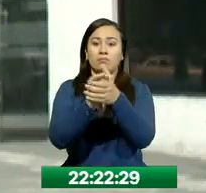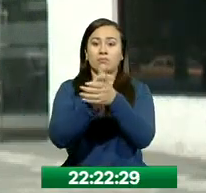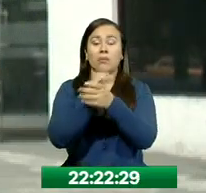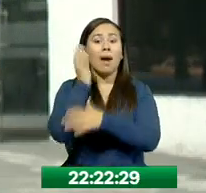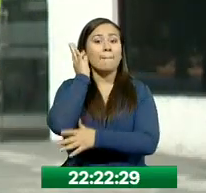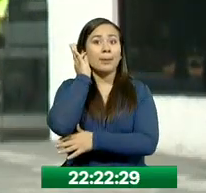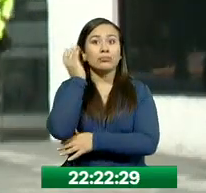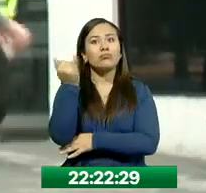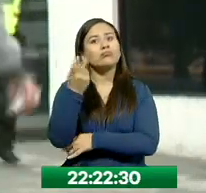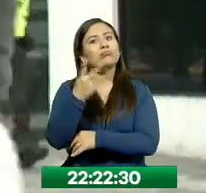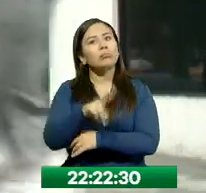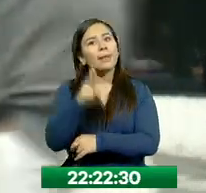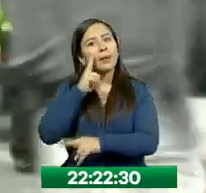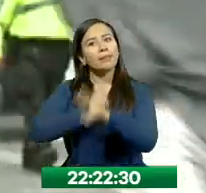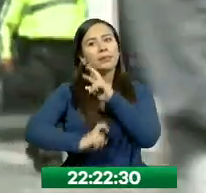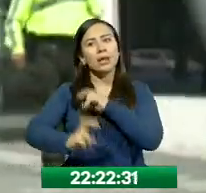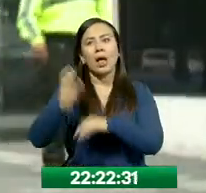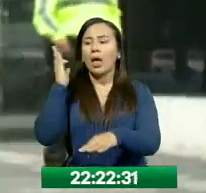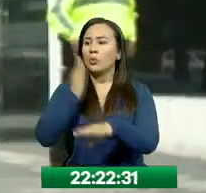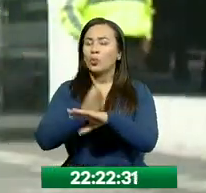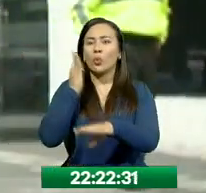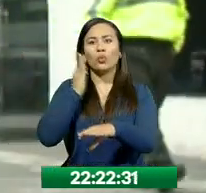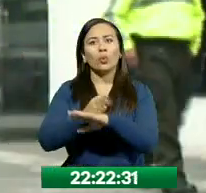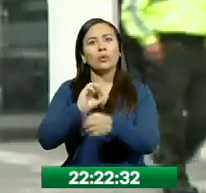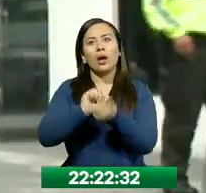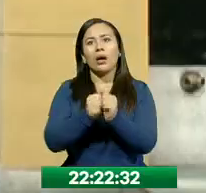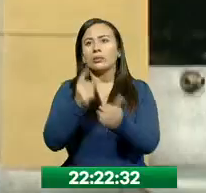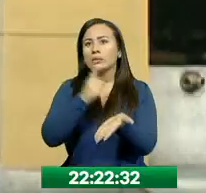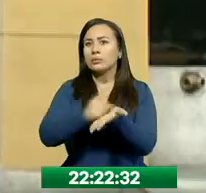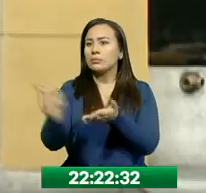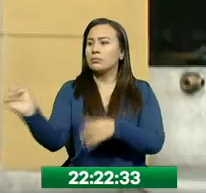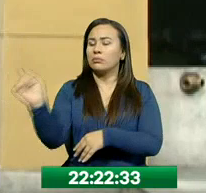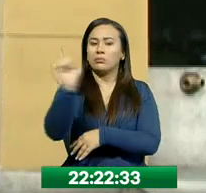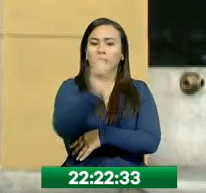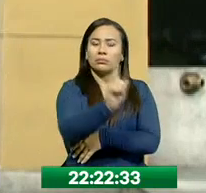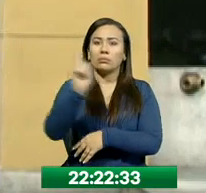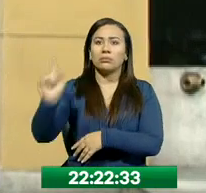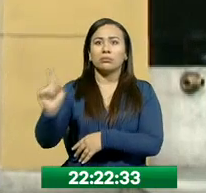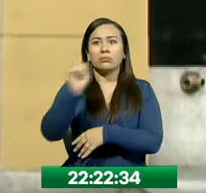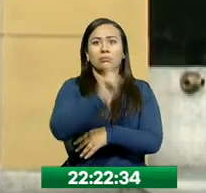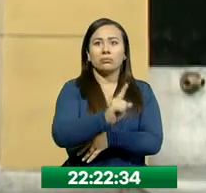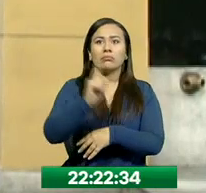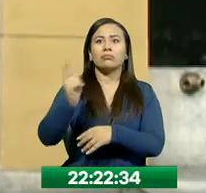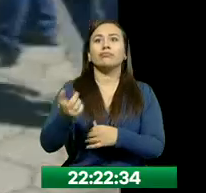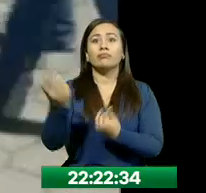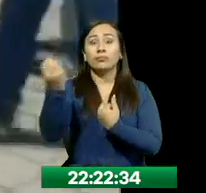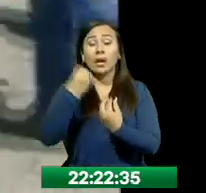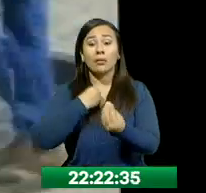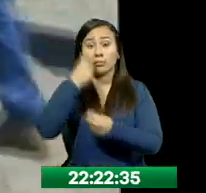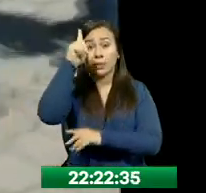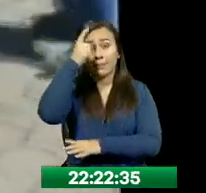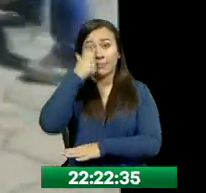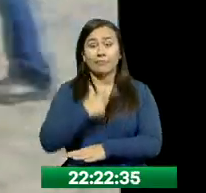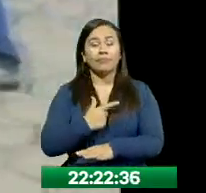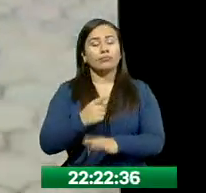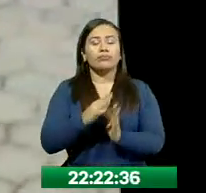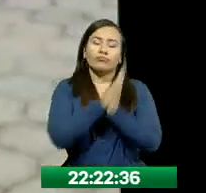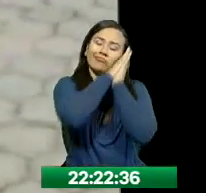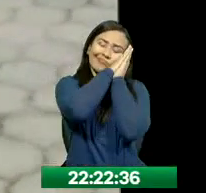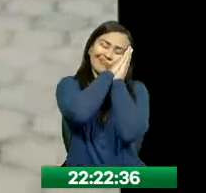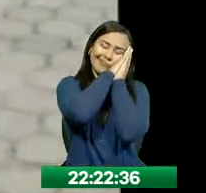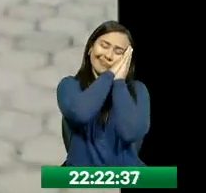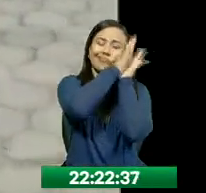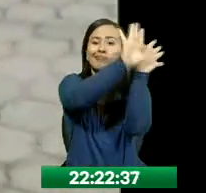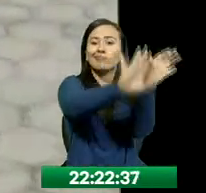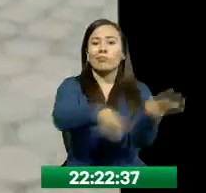dio medidas cautelares. Debe presentarse cada semana ante la fiscalía. Al sospechoso prácticamente le sacaron de la cama. El